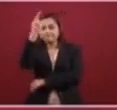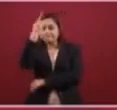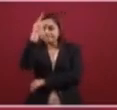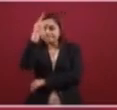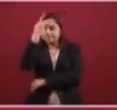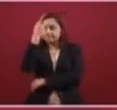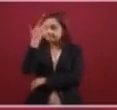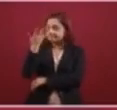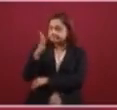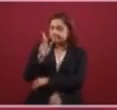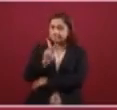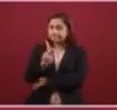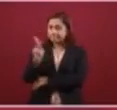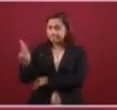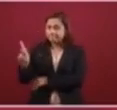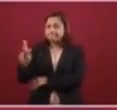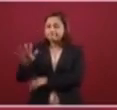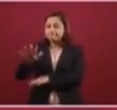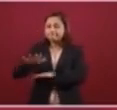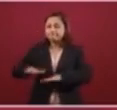es una área